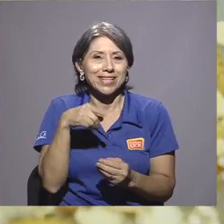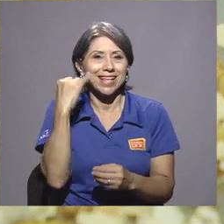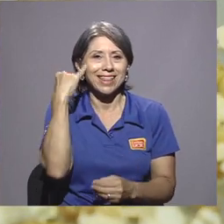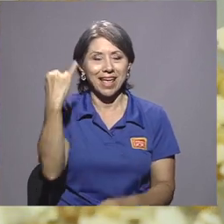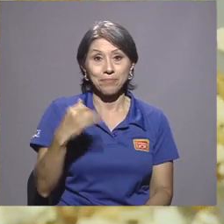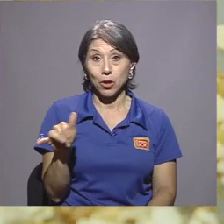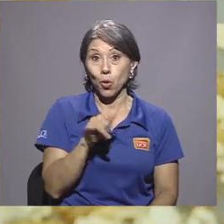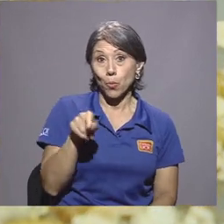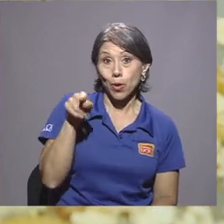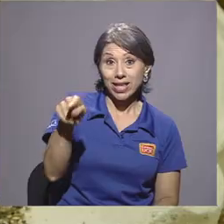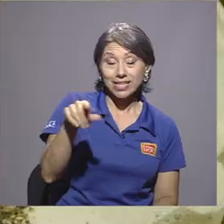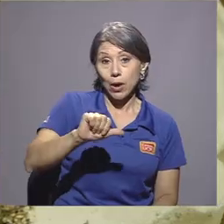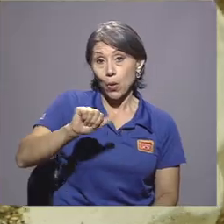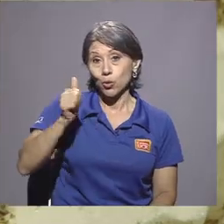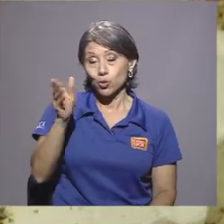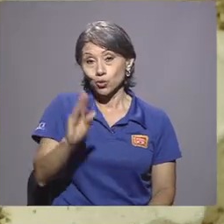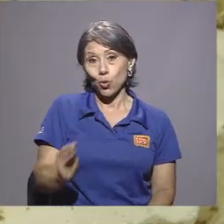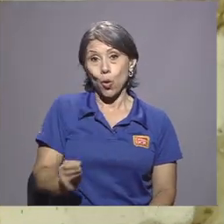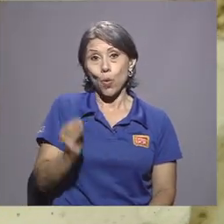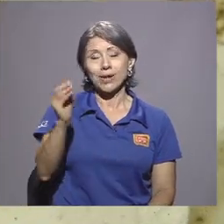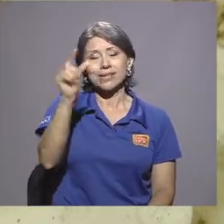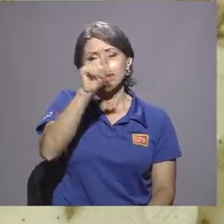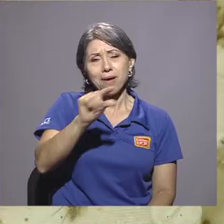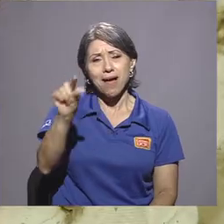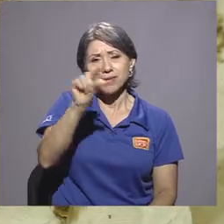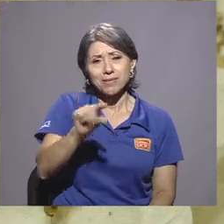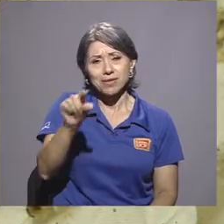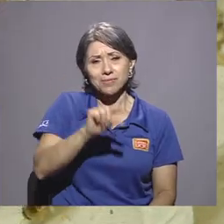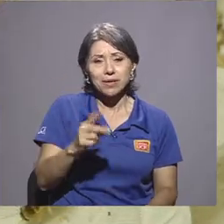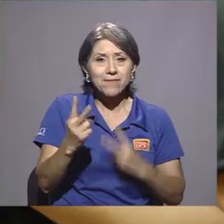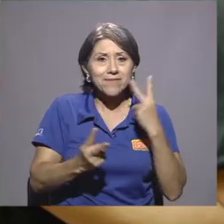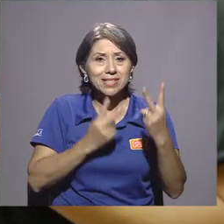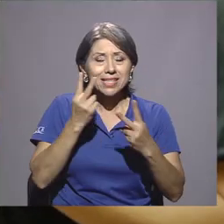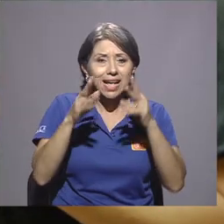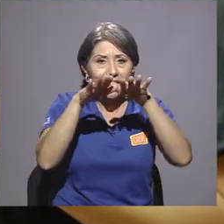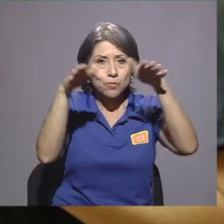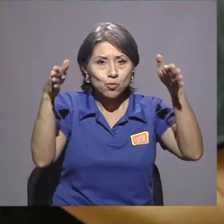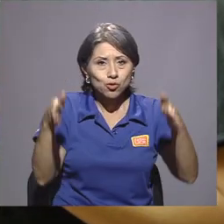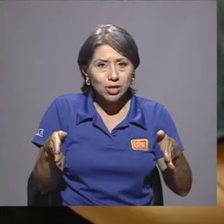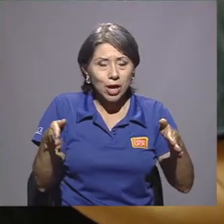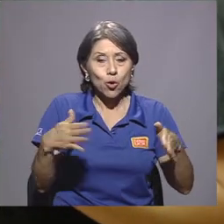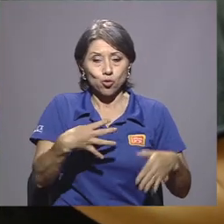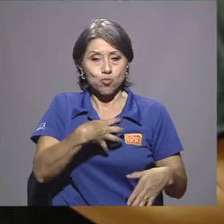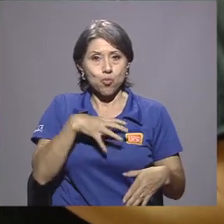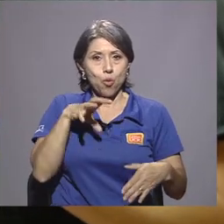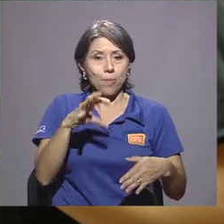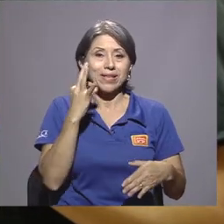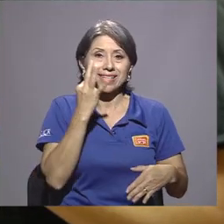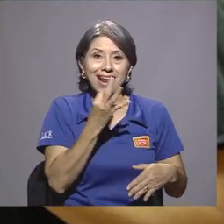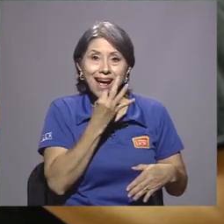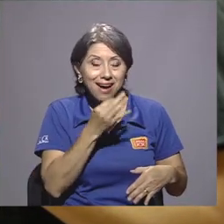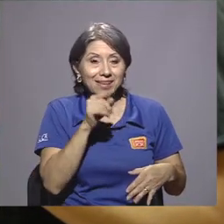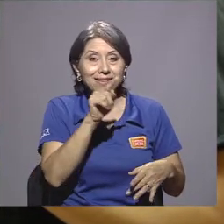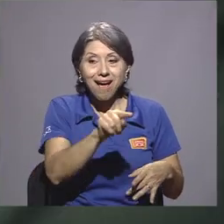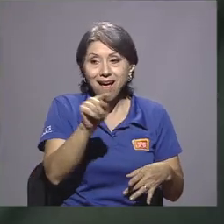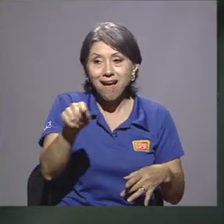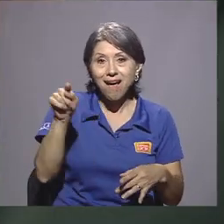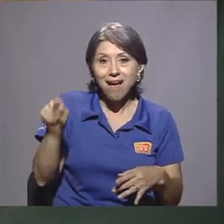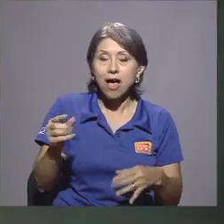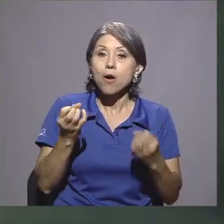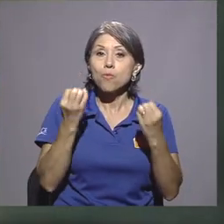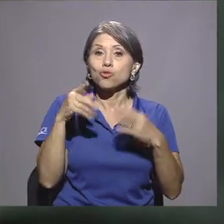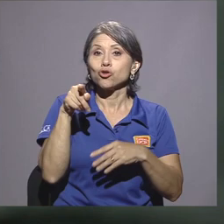Así como ella, otros jóvenes semanalmente visitan el museo y sus granjas. Muchos han aprendido sobre